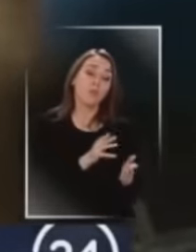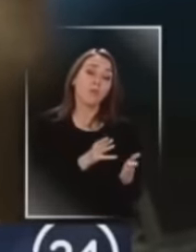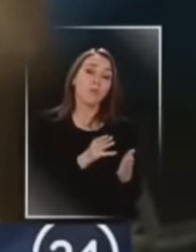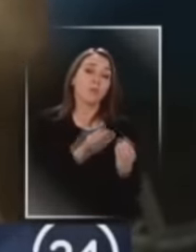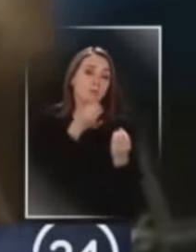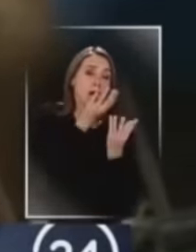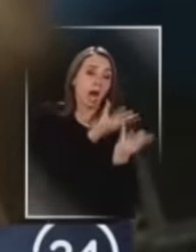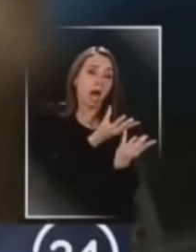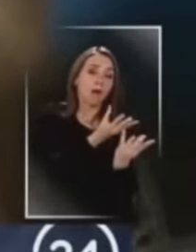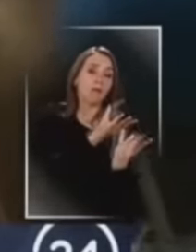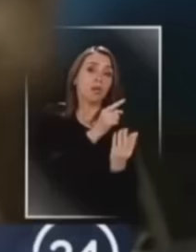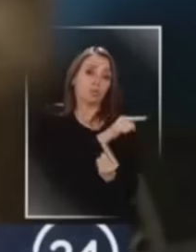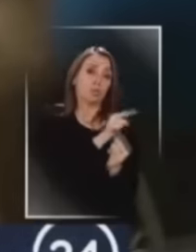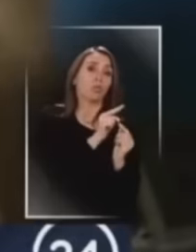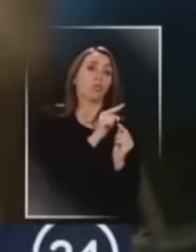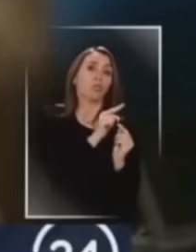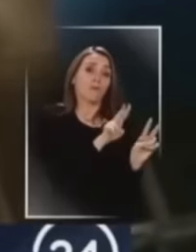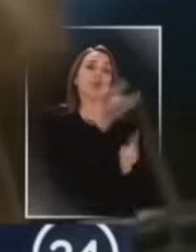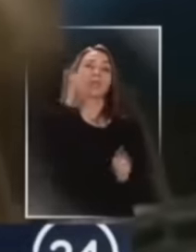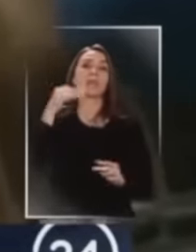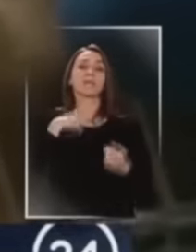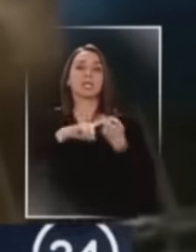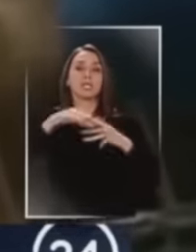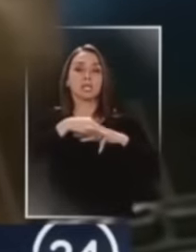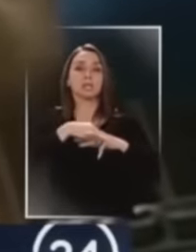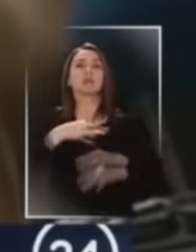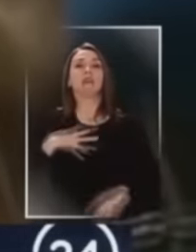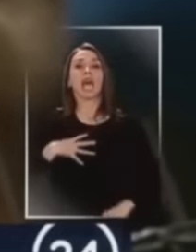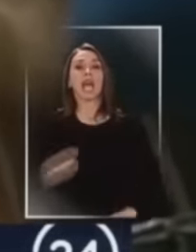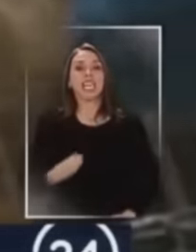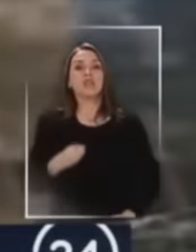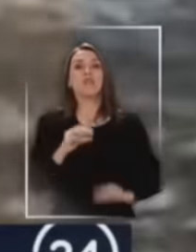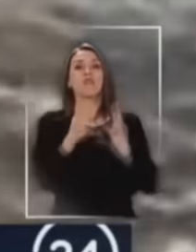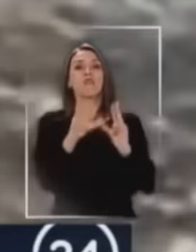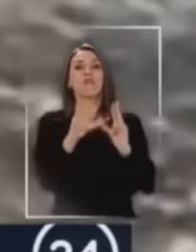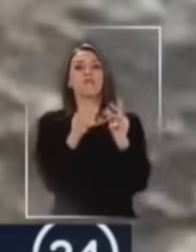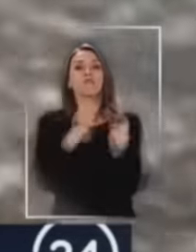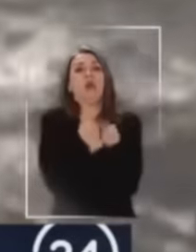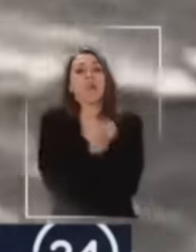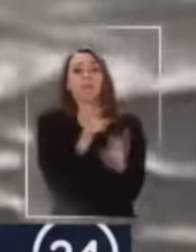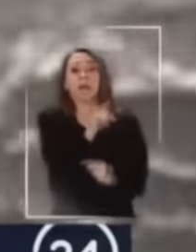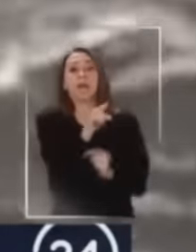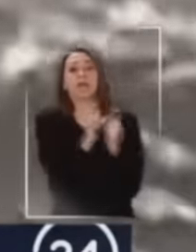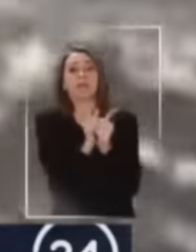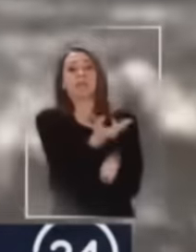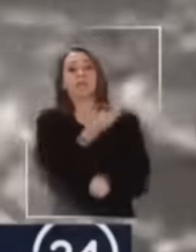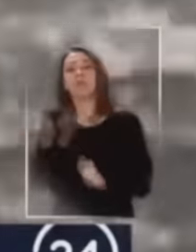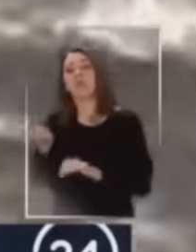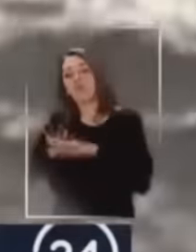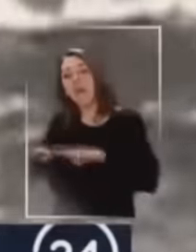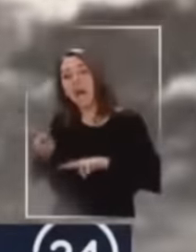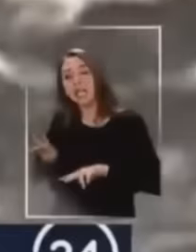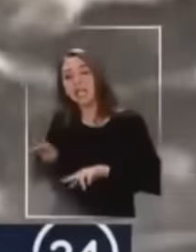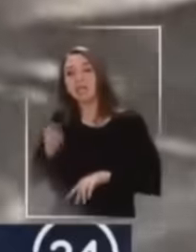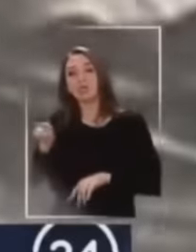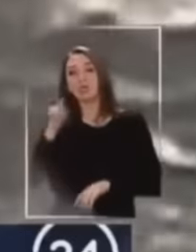Entonces, dile a mi señora, a mi hijo y a mi familia que lo amo mucho. Entonces me dijo, tranquilo nomás, porque él